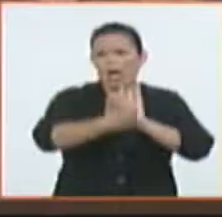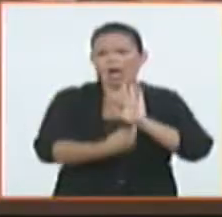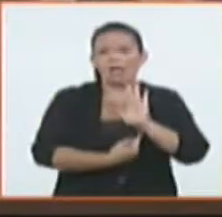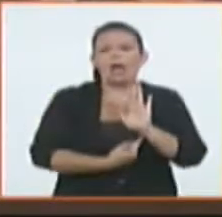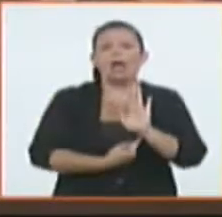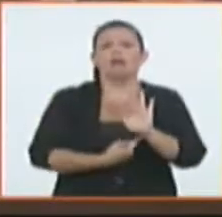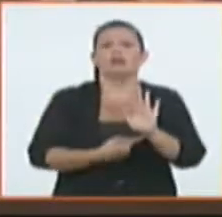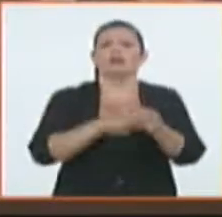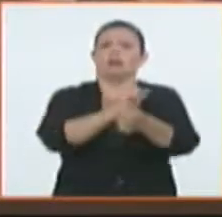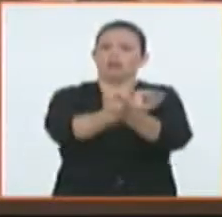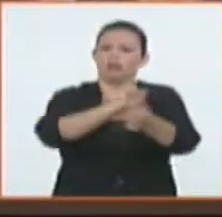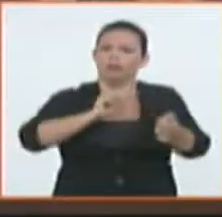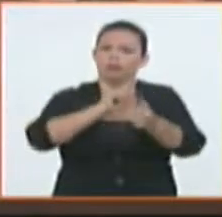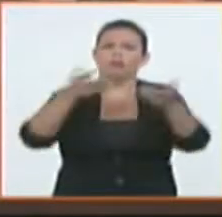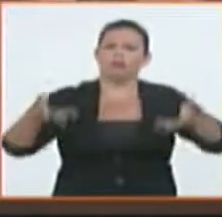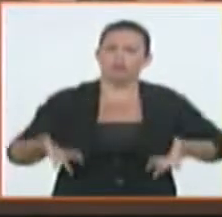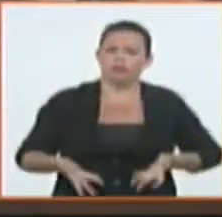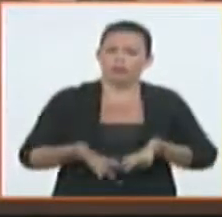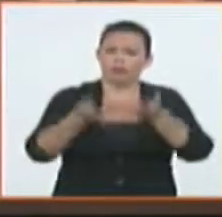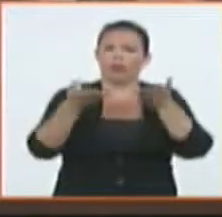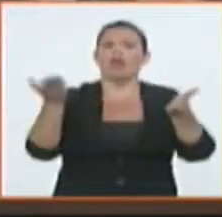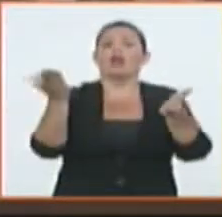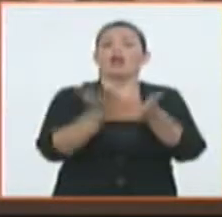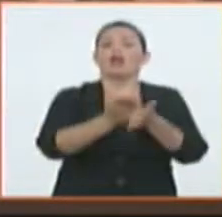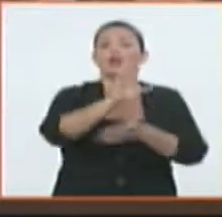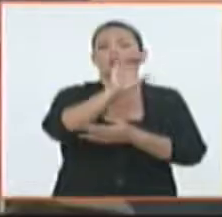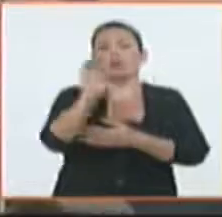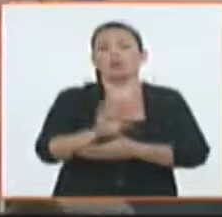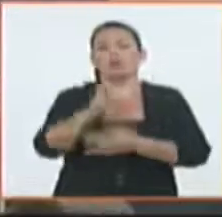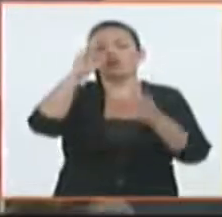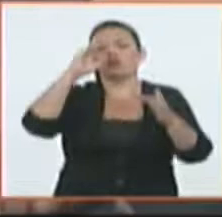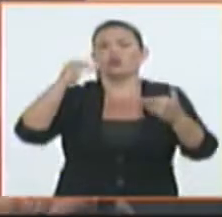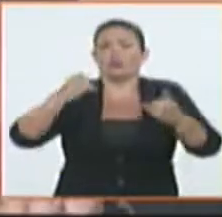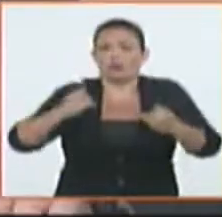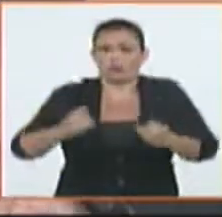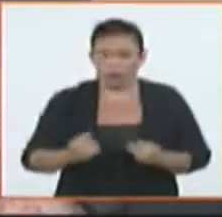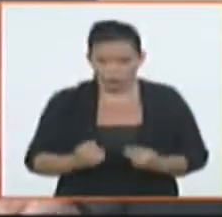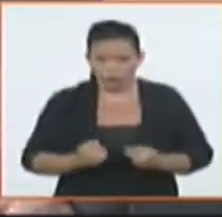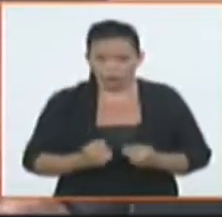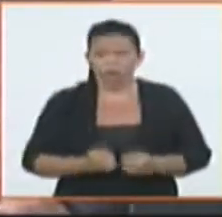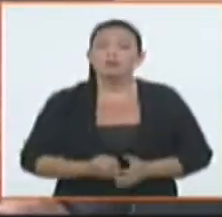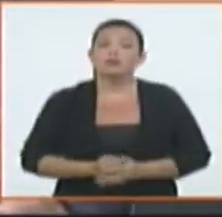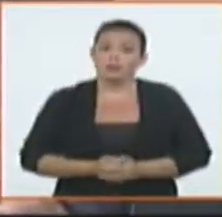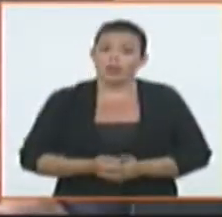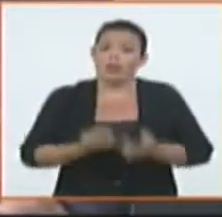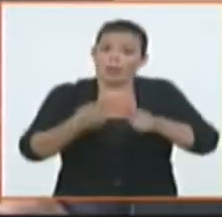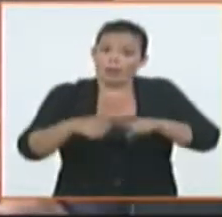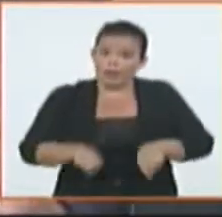emancipador de nuestra concepción de la educación y la salud. La pandemia nos demostró que en la salud todo no estaba tan bien